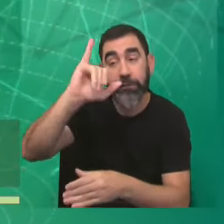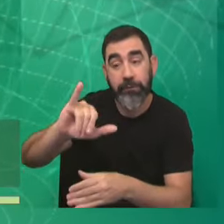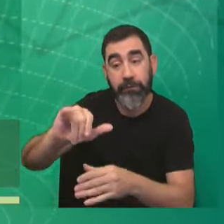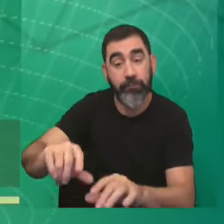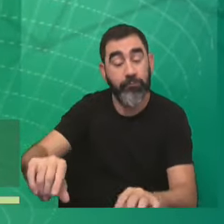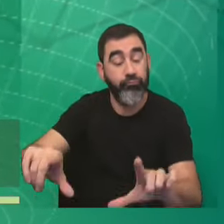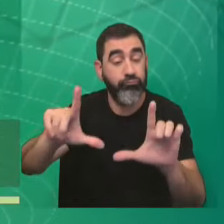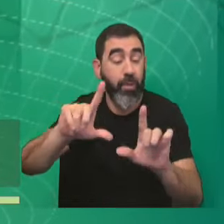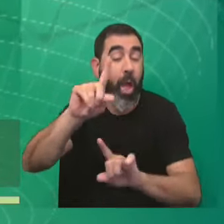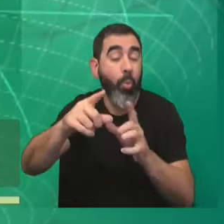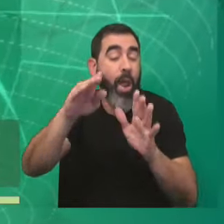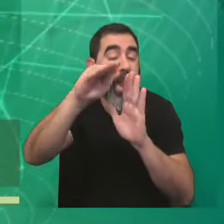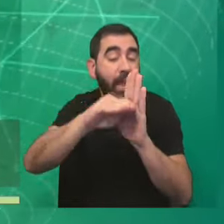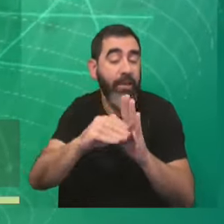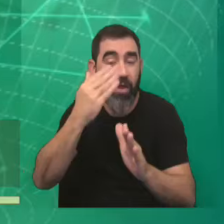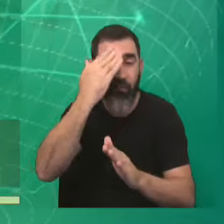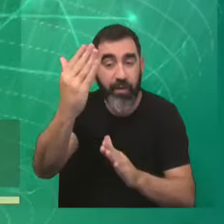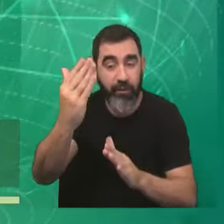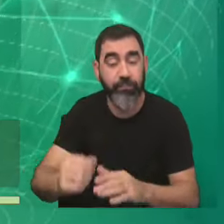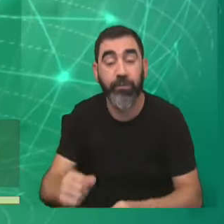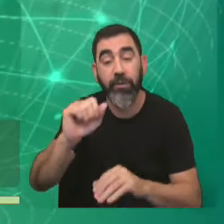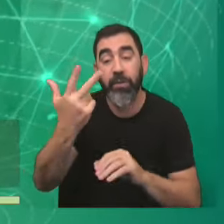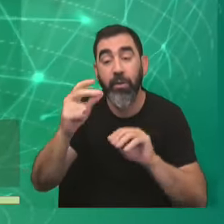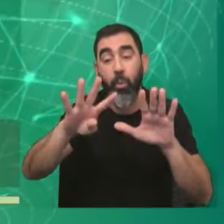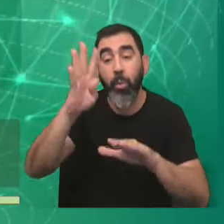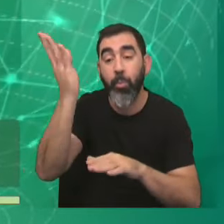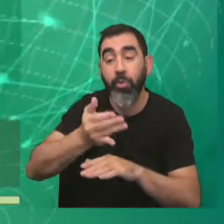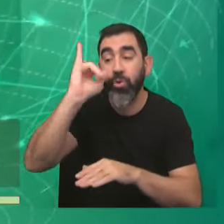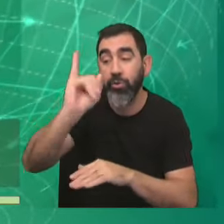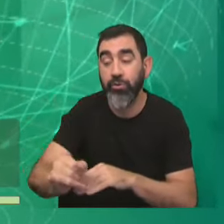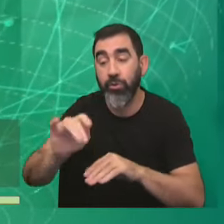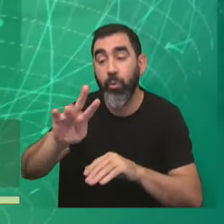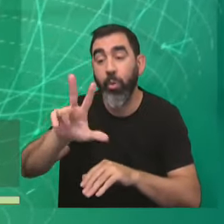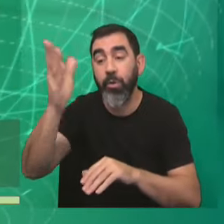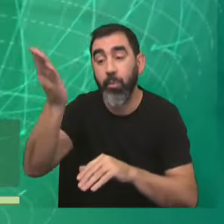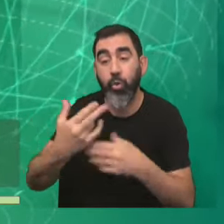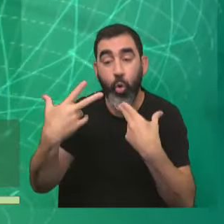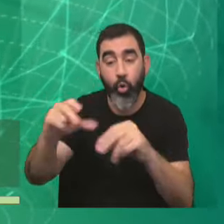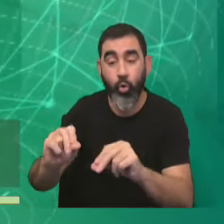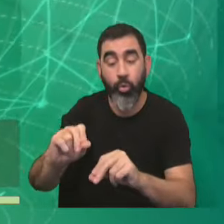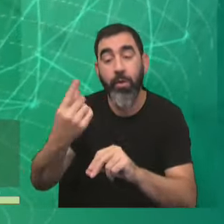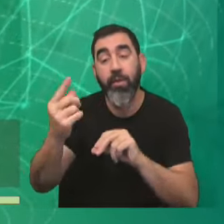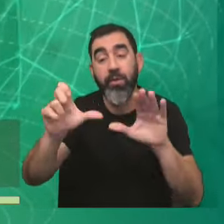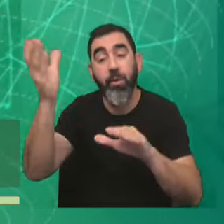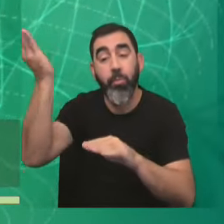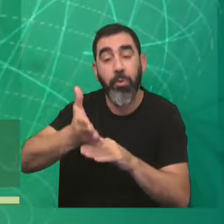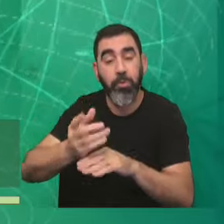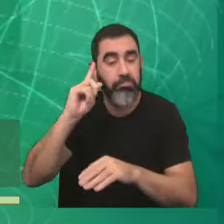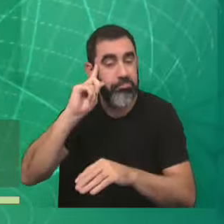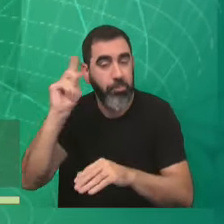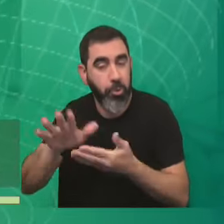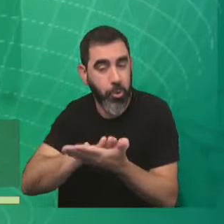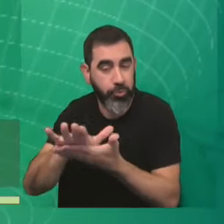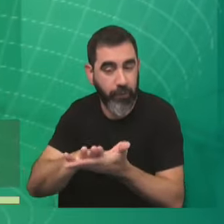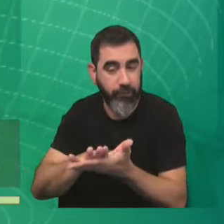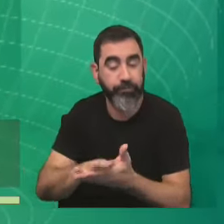se sumara alguna de las listas del frente amplio 39 dijo que sí 43 por que no y 16 no supo o no